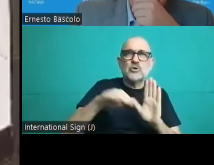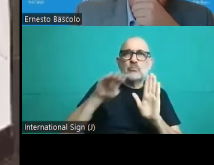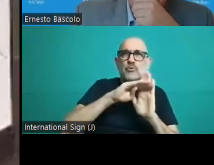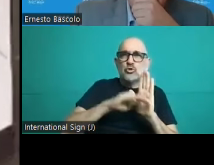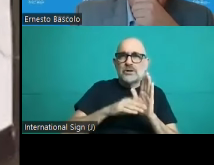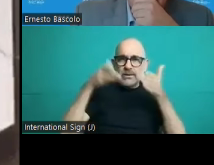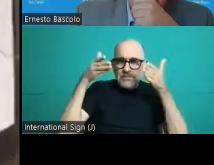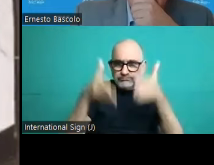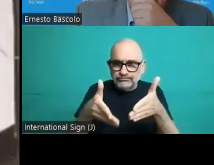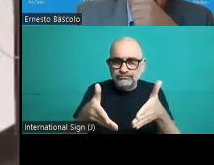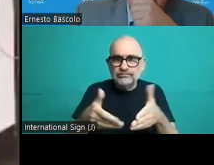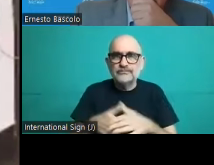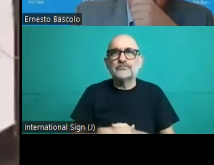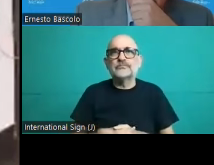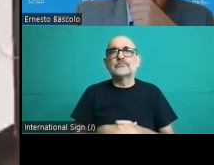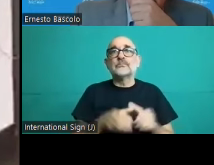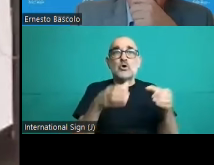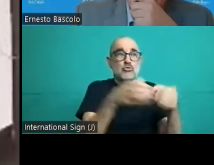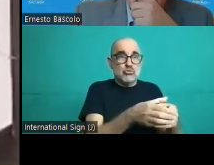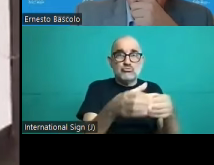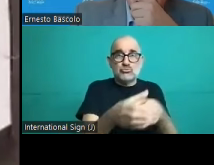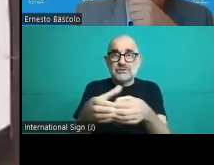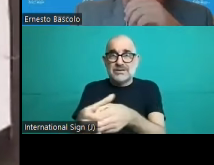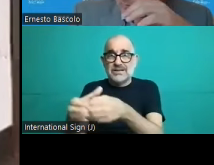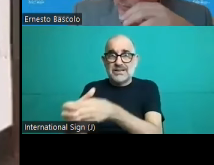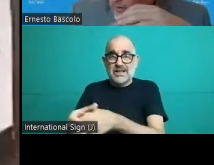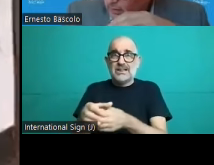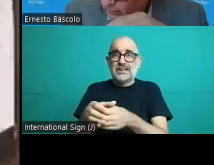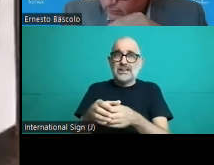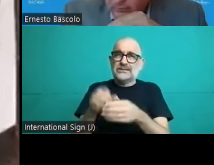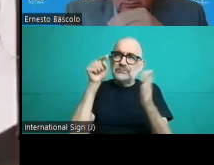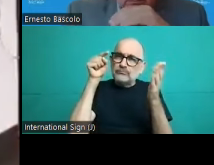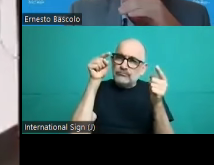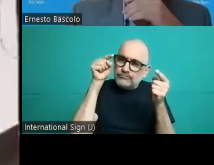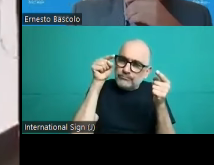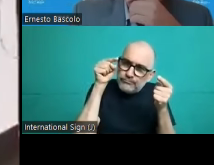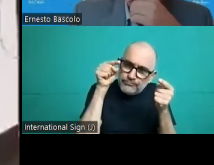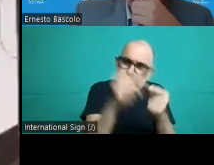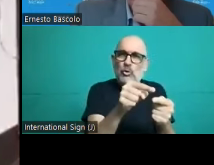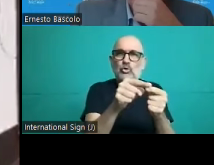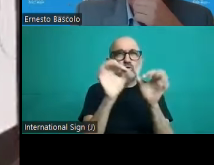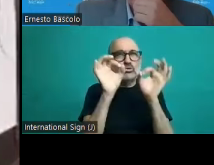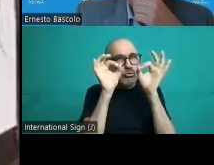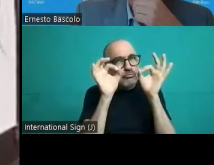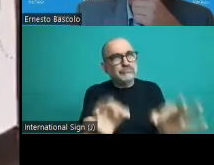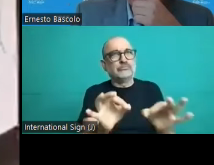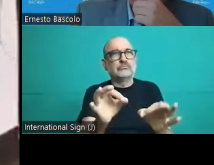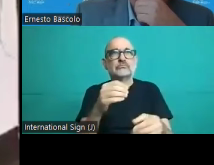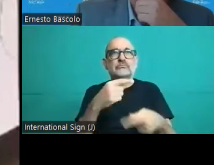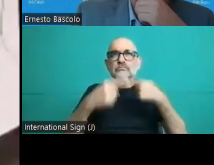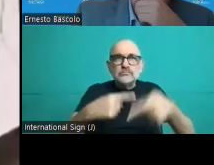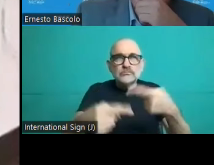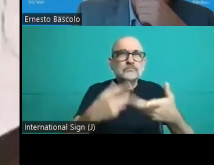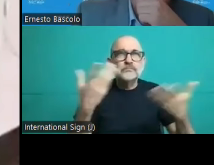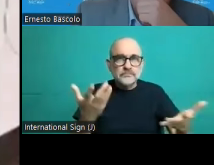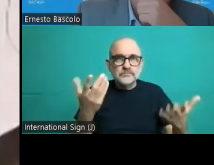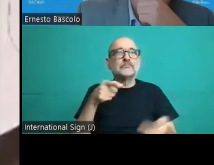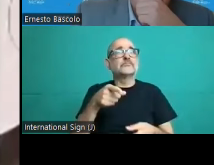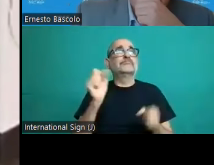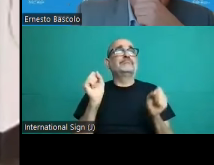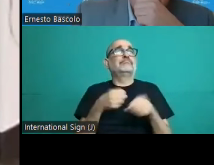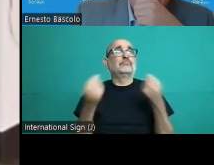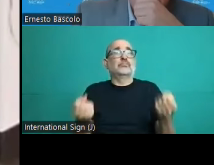punto y básicamente es, esto no se puede hacer sin la inclusión, sin la participación de las mismas,